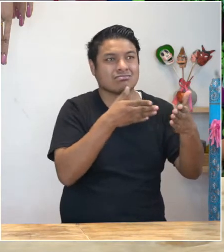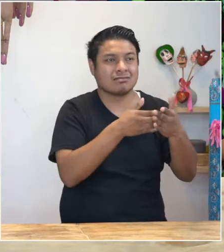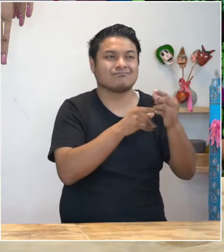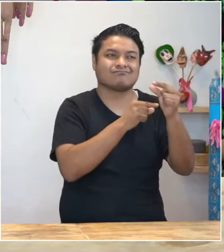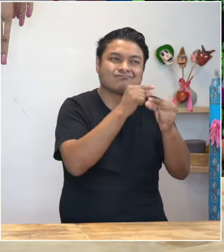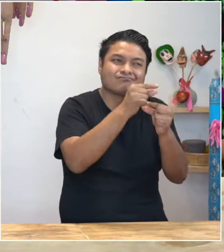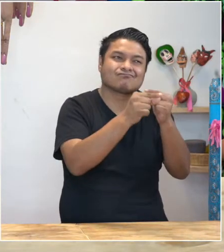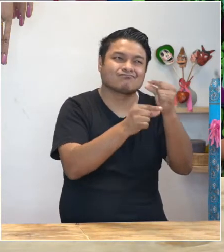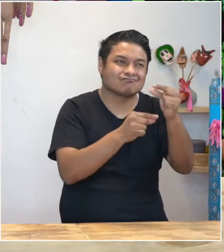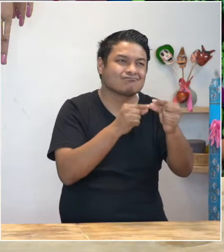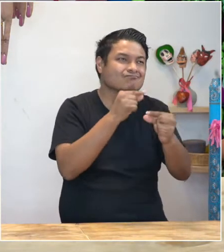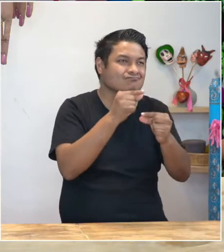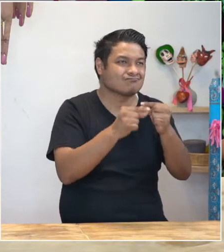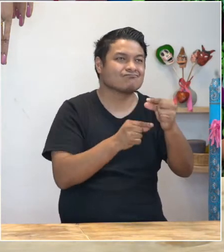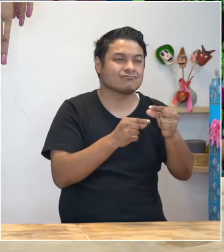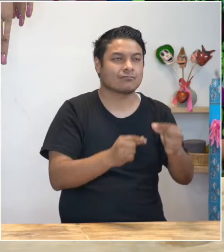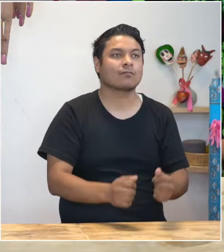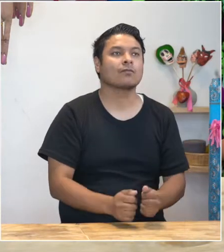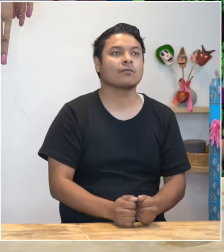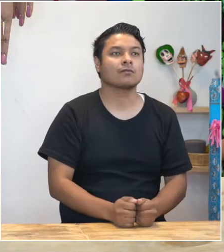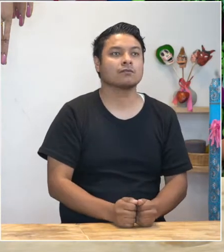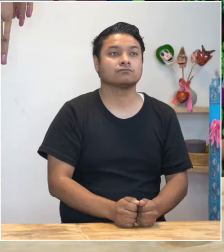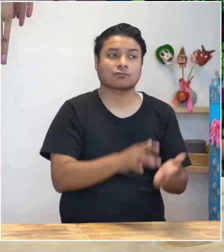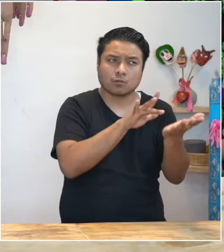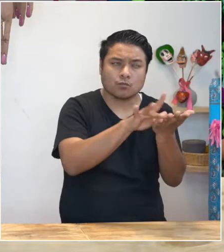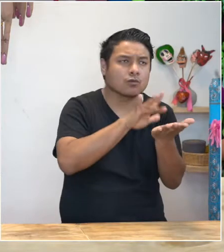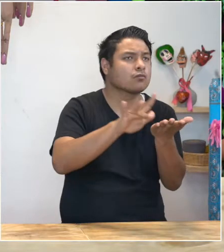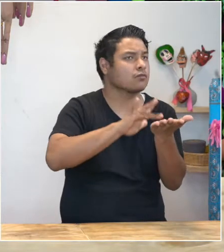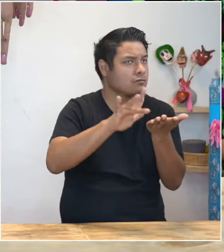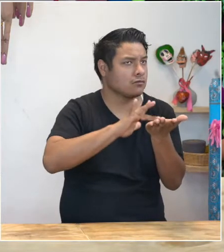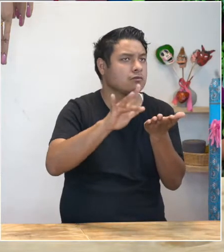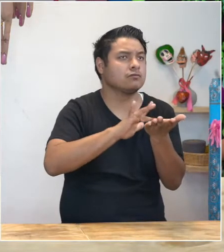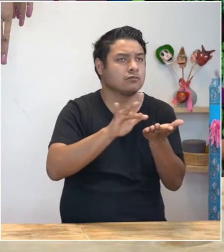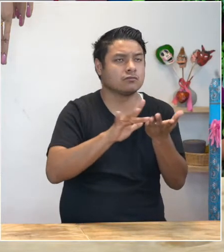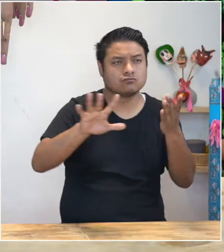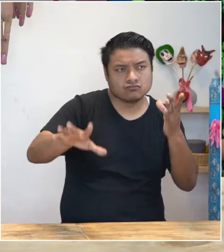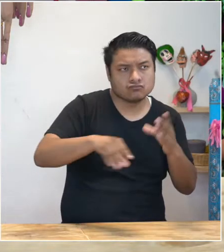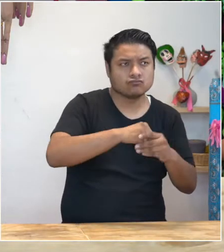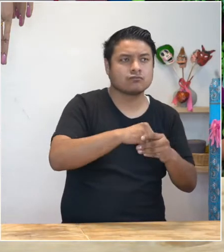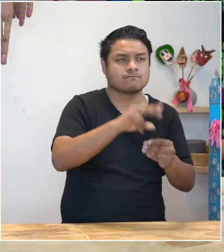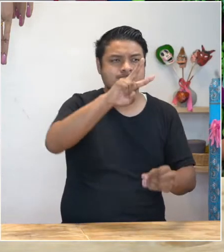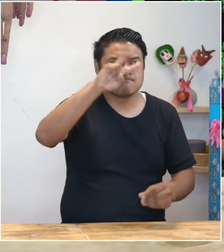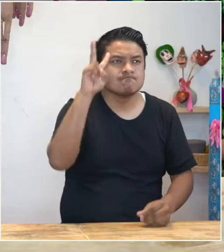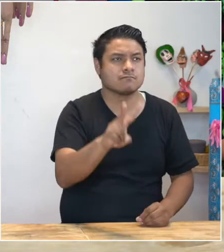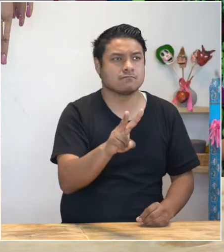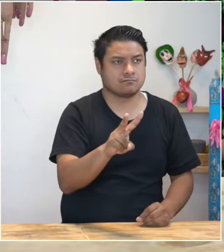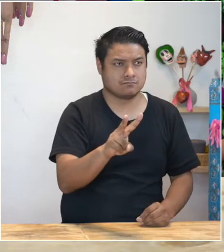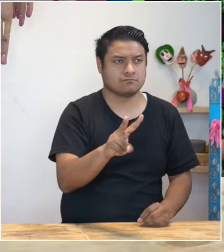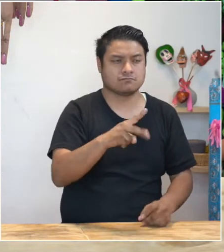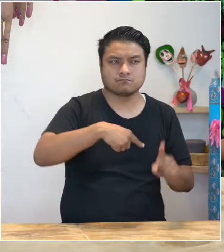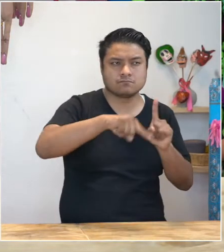El apoyar en este aspecto de verdad que favorece a la población con discapacidad